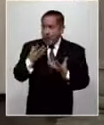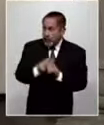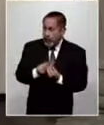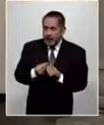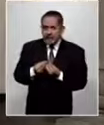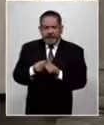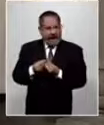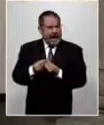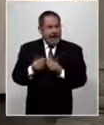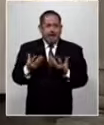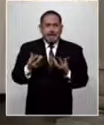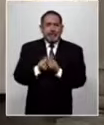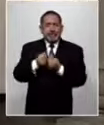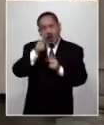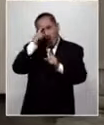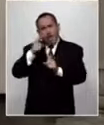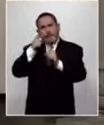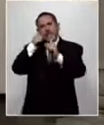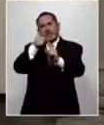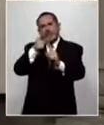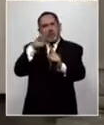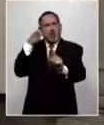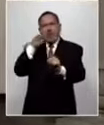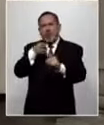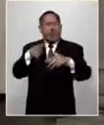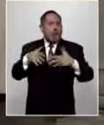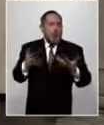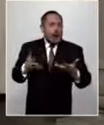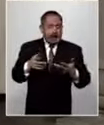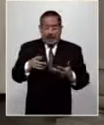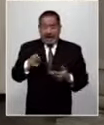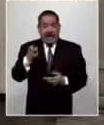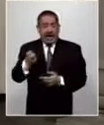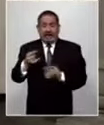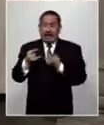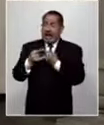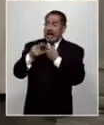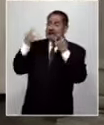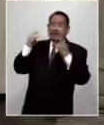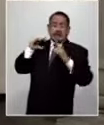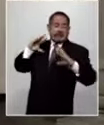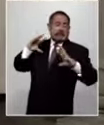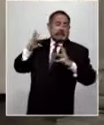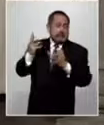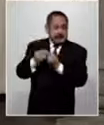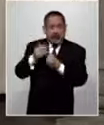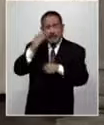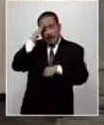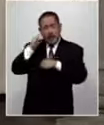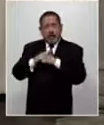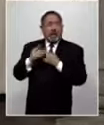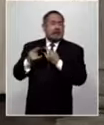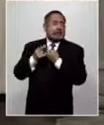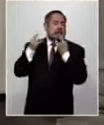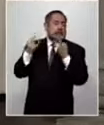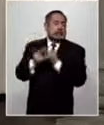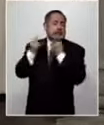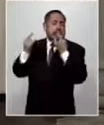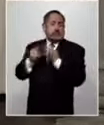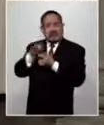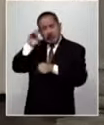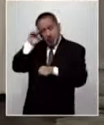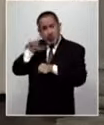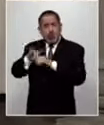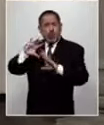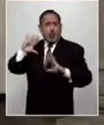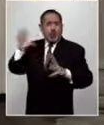un objetivo común que es la preservación de nuestra memoria histórica y